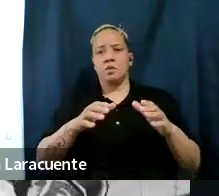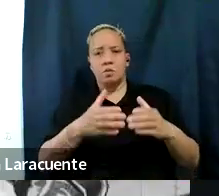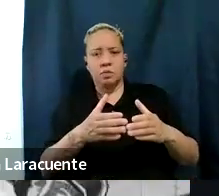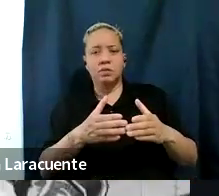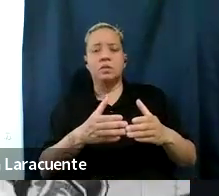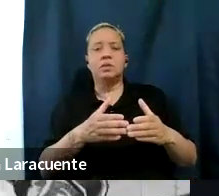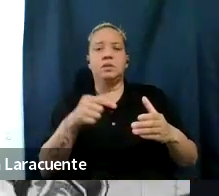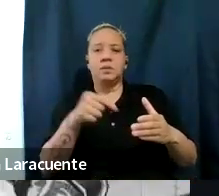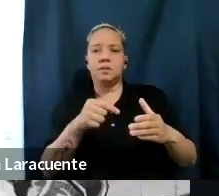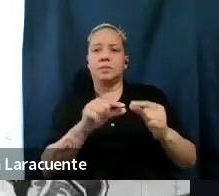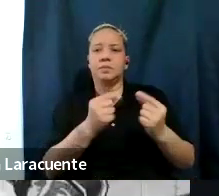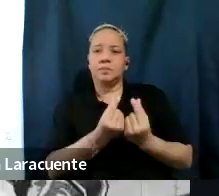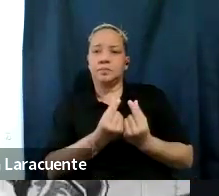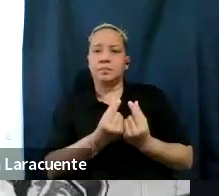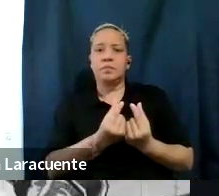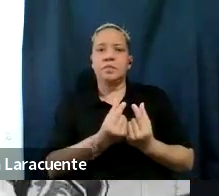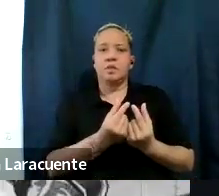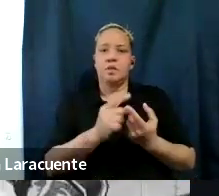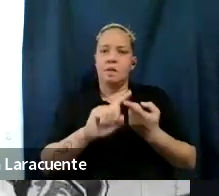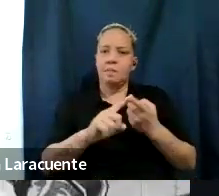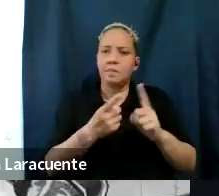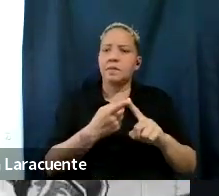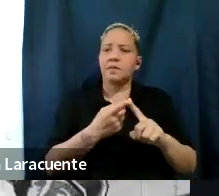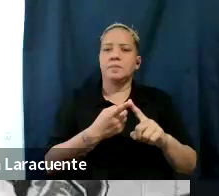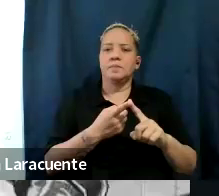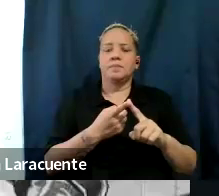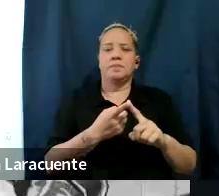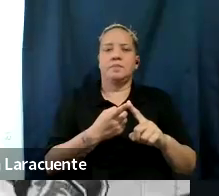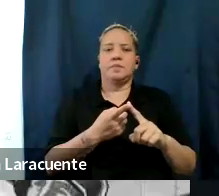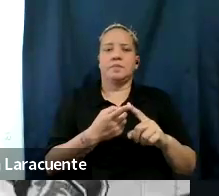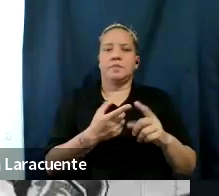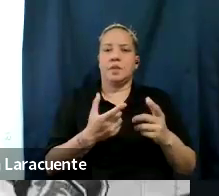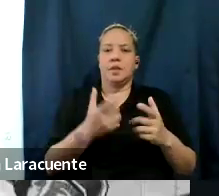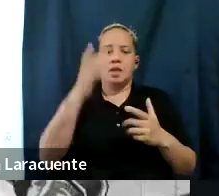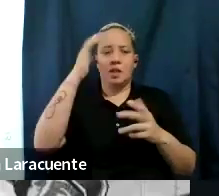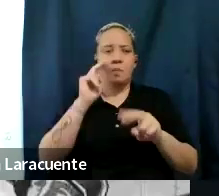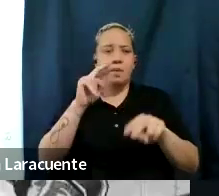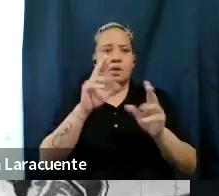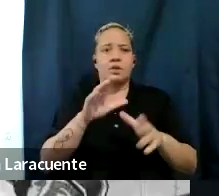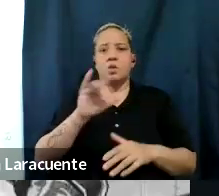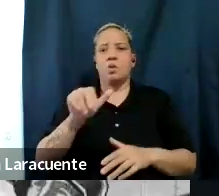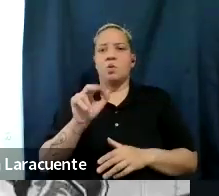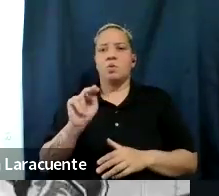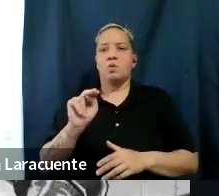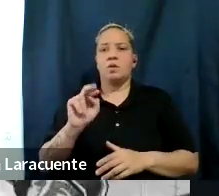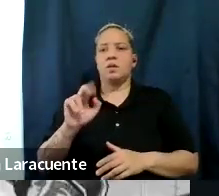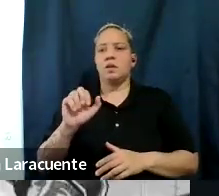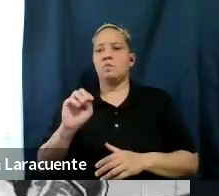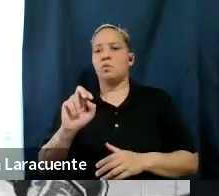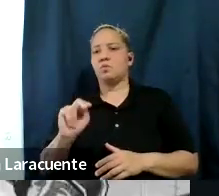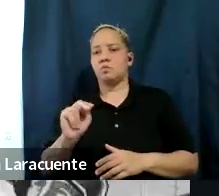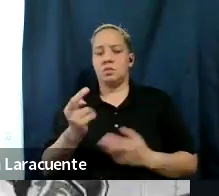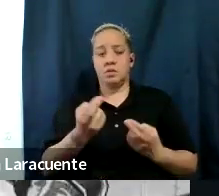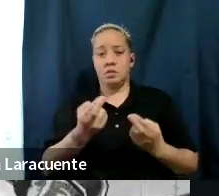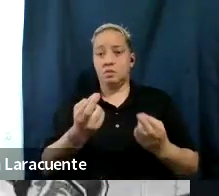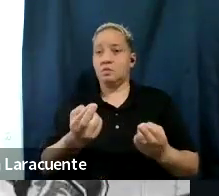círculo de íntimos amigos y de intelectuales y admiradores de Juan Ramón Jiménez le recomendaron